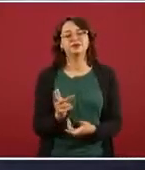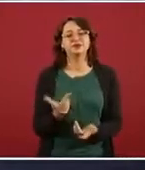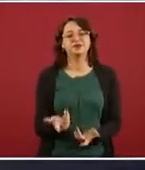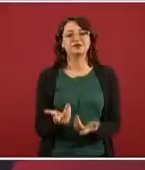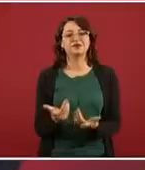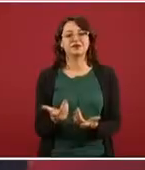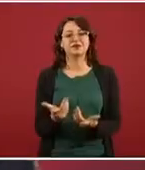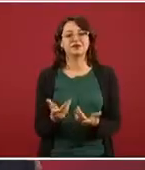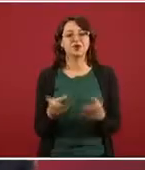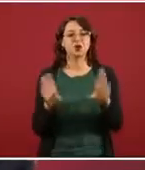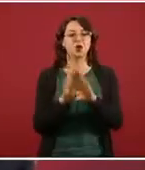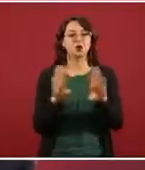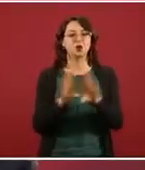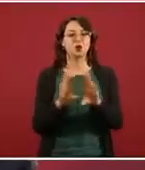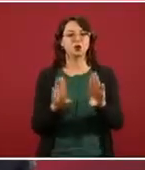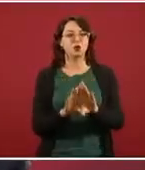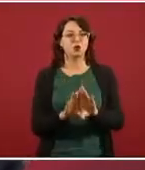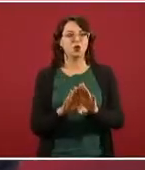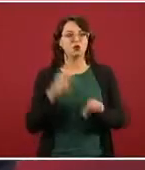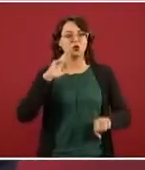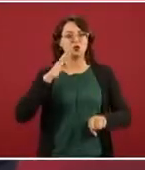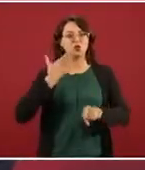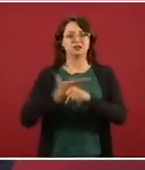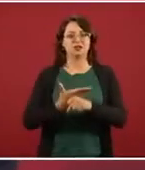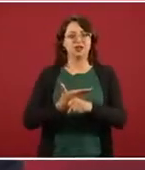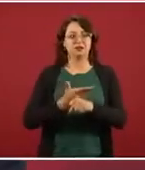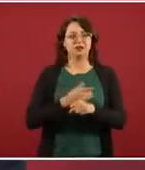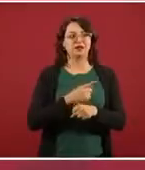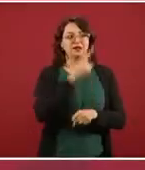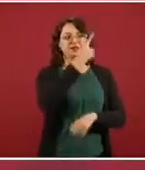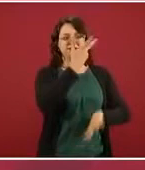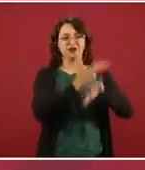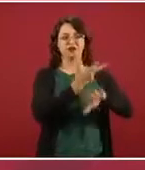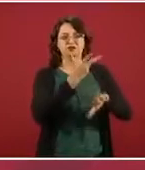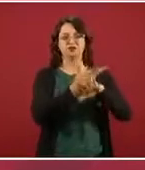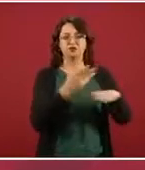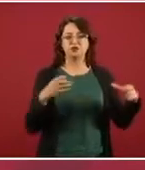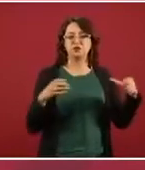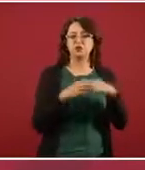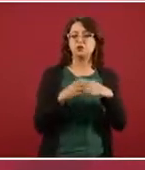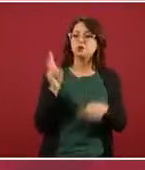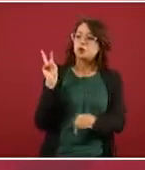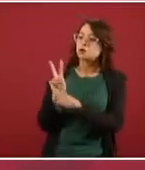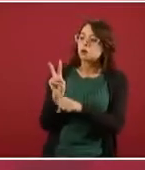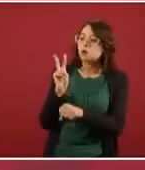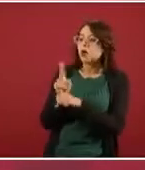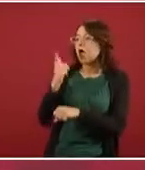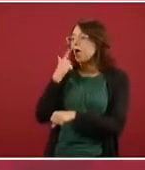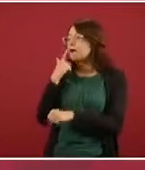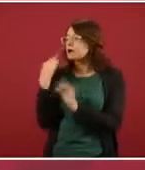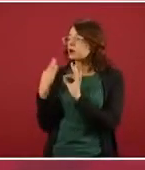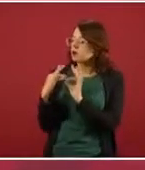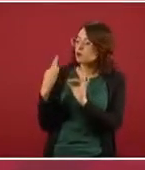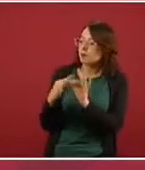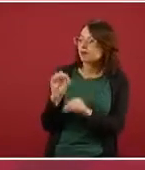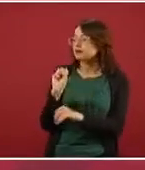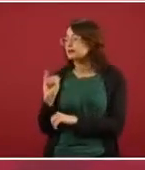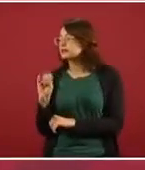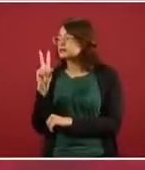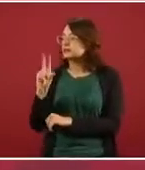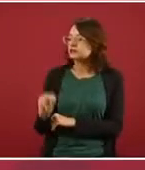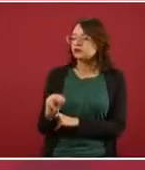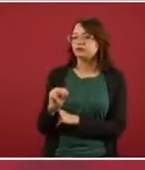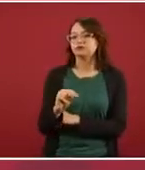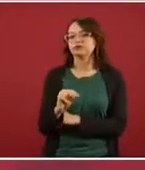hay una especie de inspectores, pues, para ver si una empresa cumple con